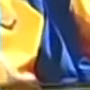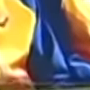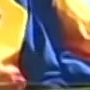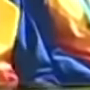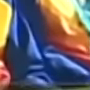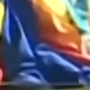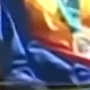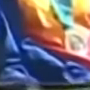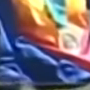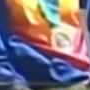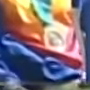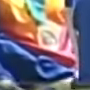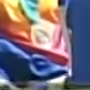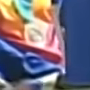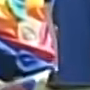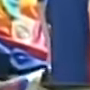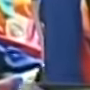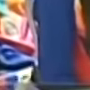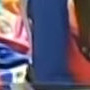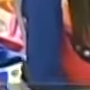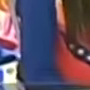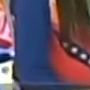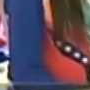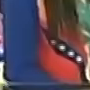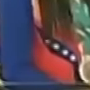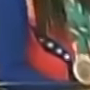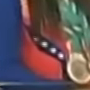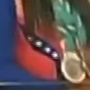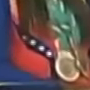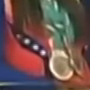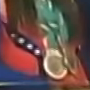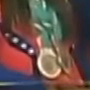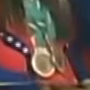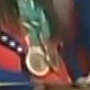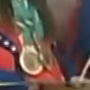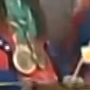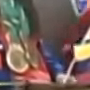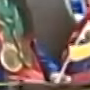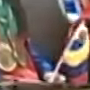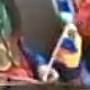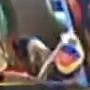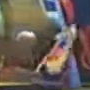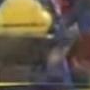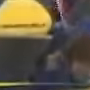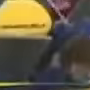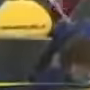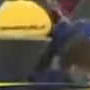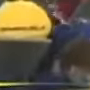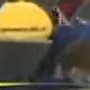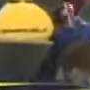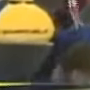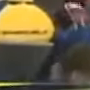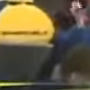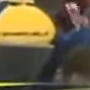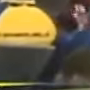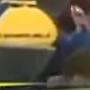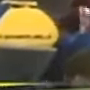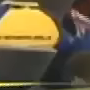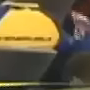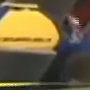República bolivariana de Venezuela por los medallistas de oro Joseline Brea y keidar vallenilla en